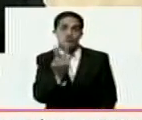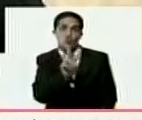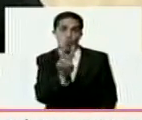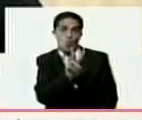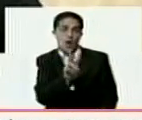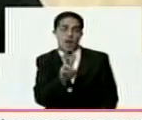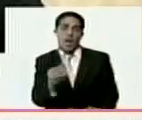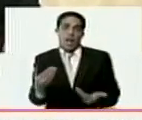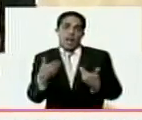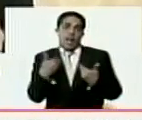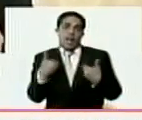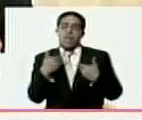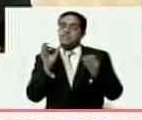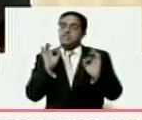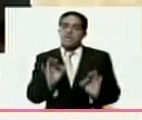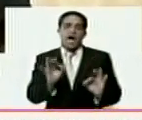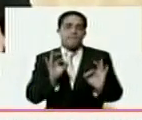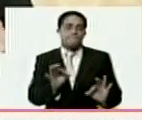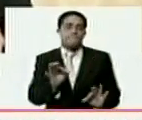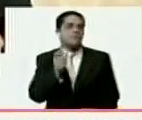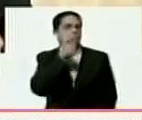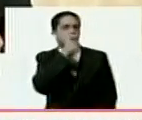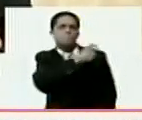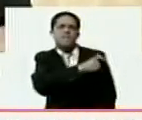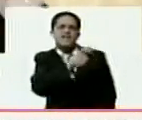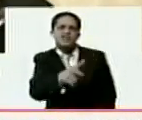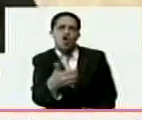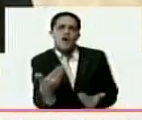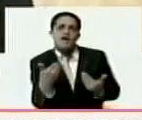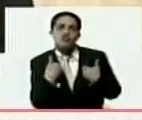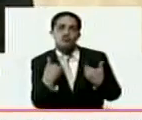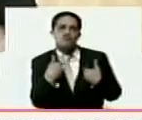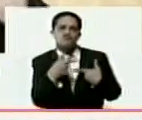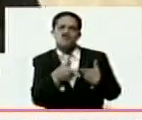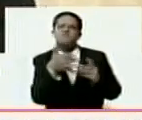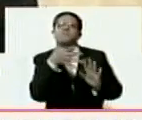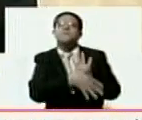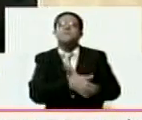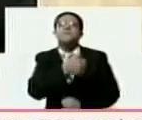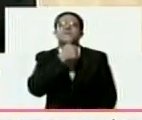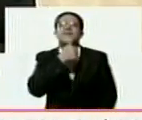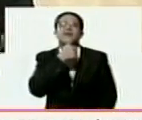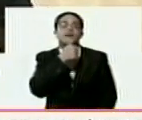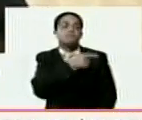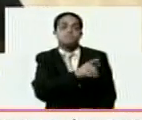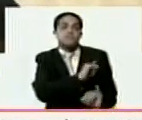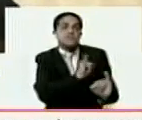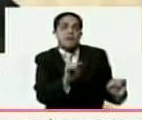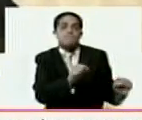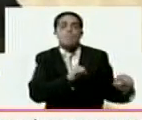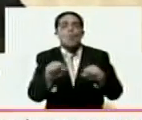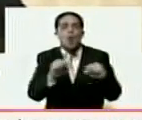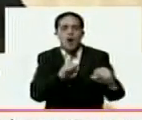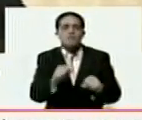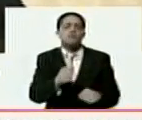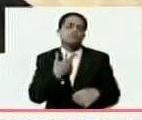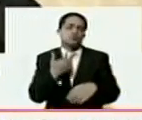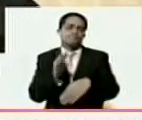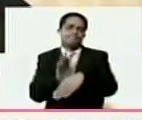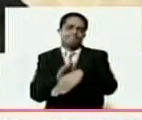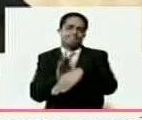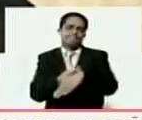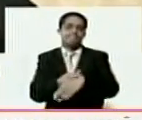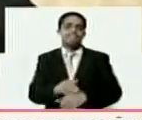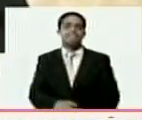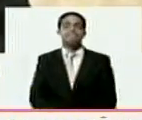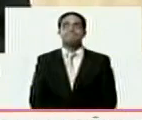permanentemente. Las víctimas de estas acciones se están organizando, quiero decirles también. Ante